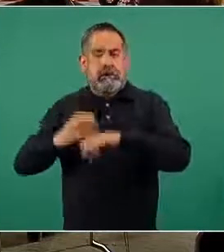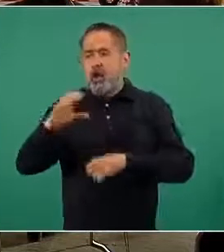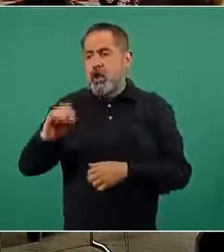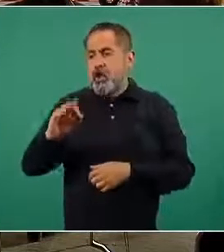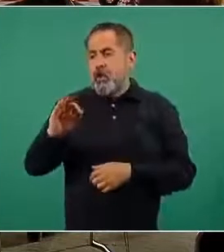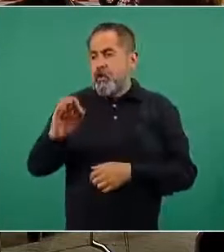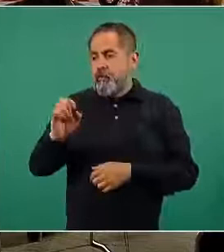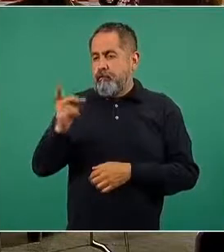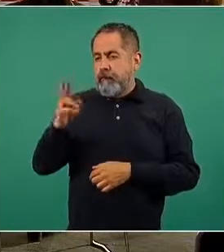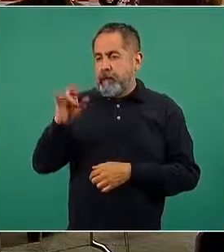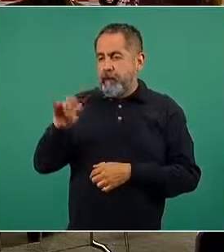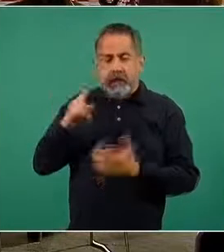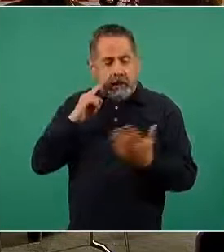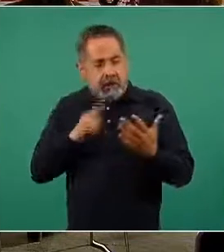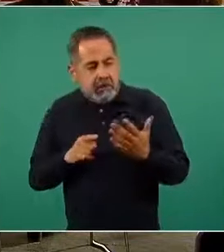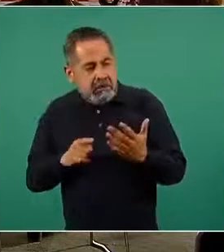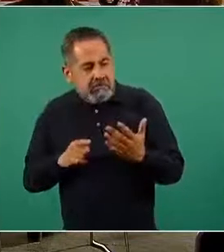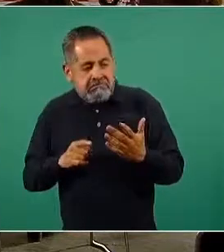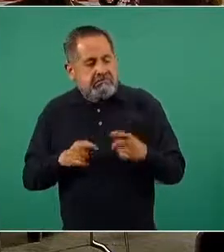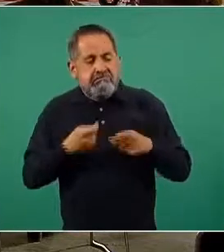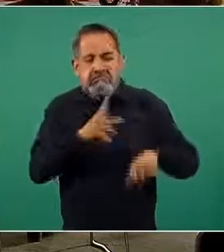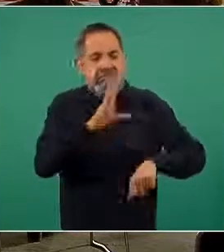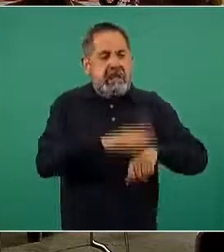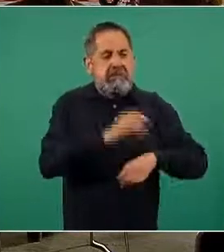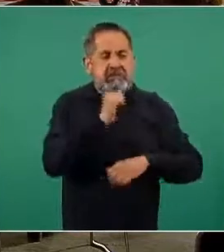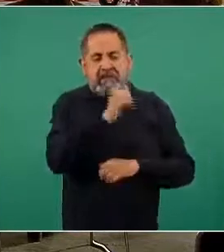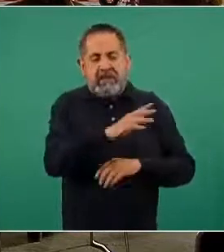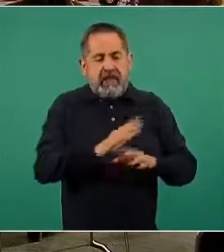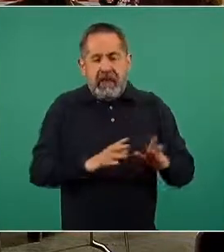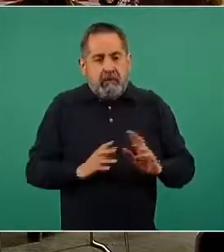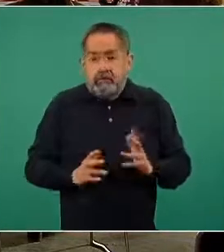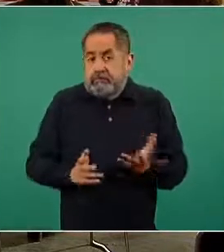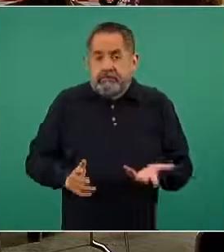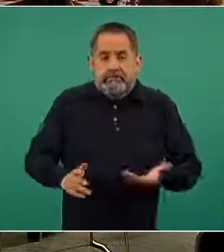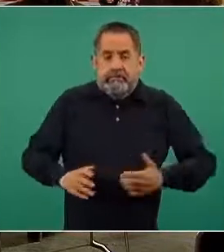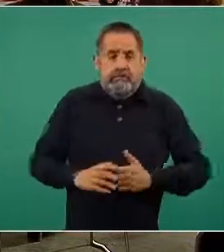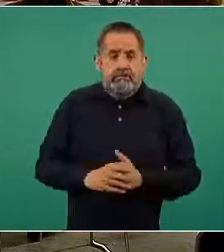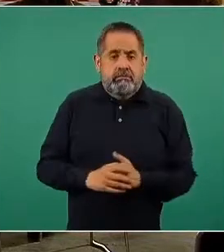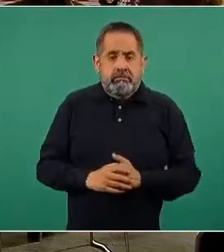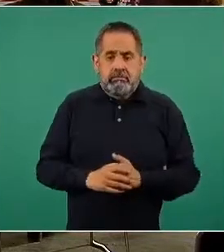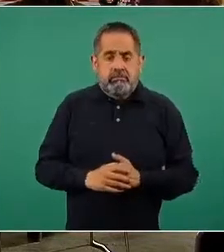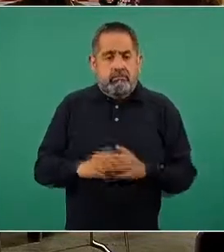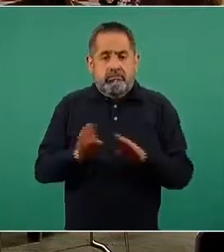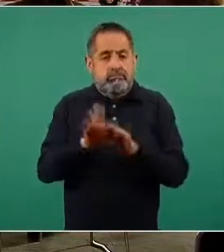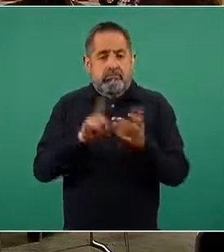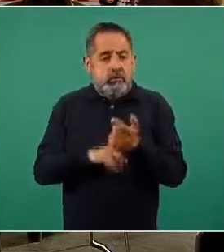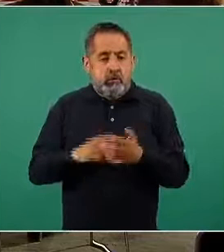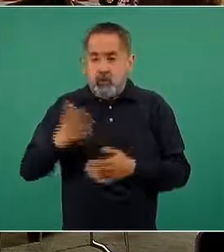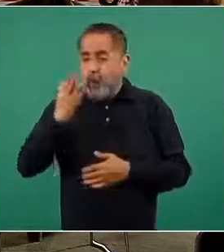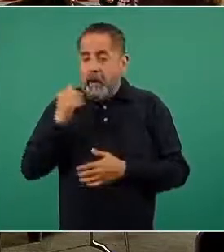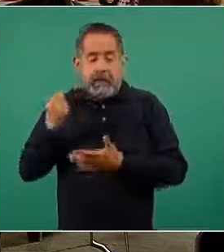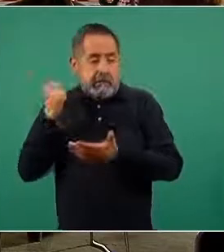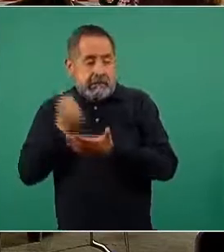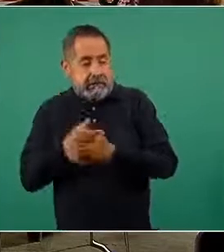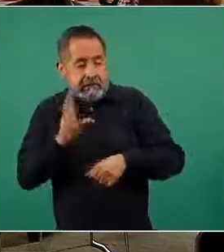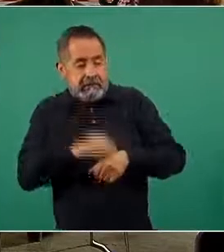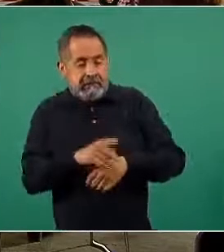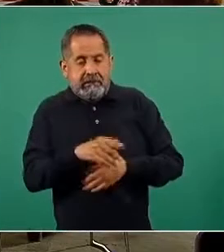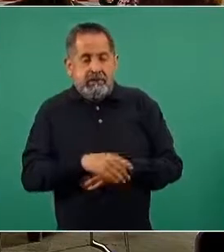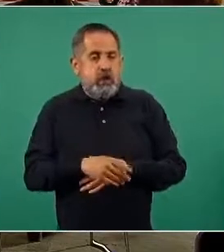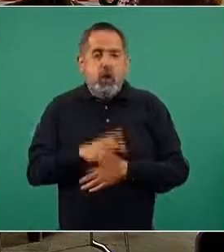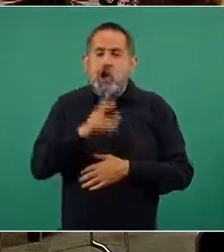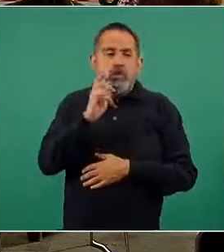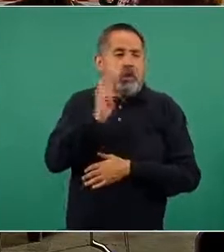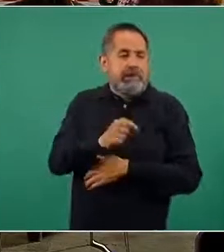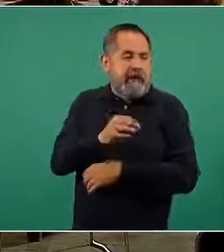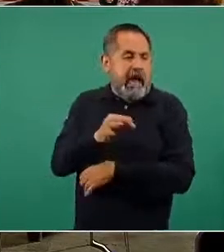caso COFEPRIS, autorice el uso del producto, mientras eso no ocurra, no es en sí mismo una